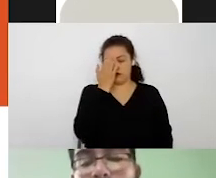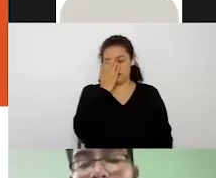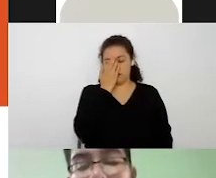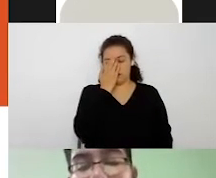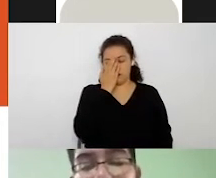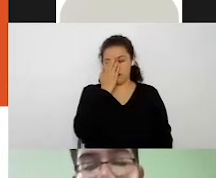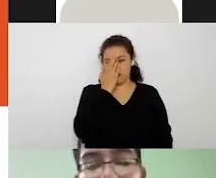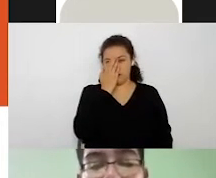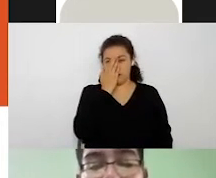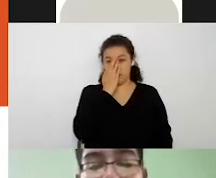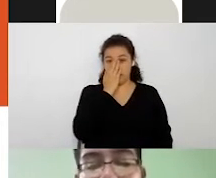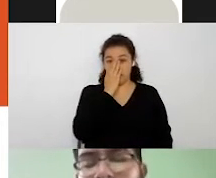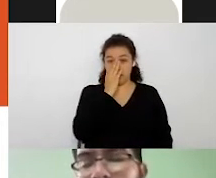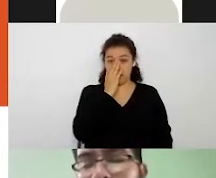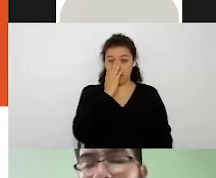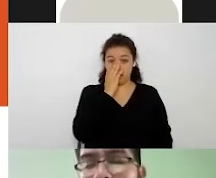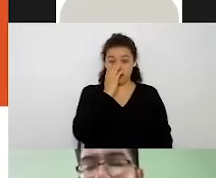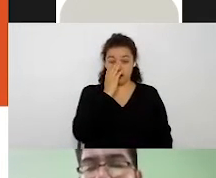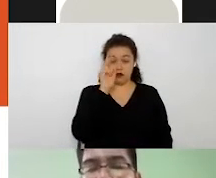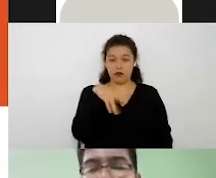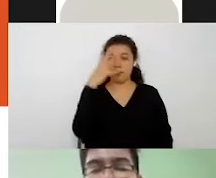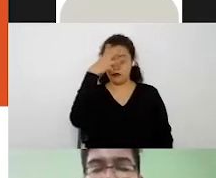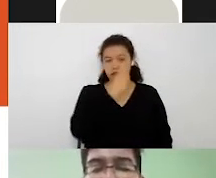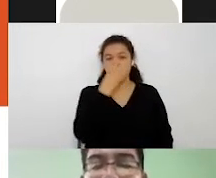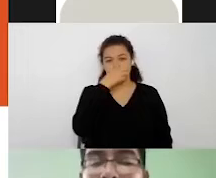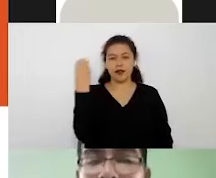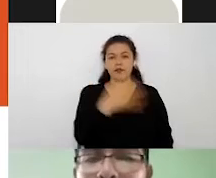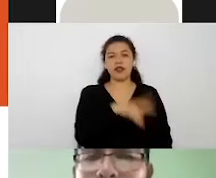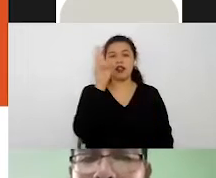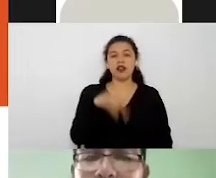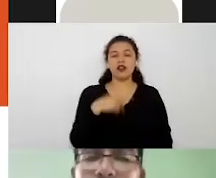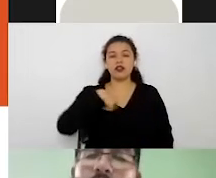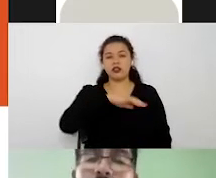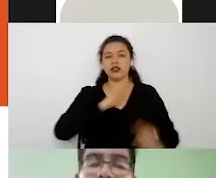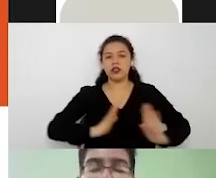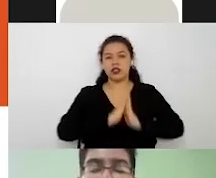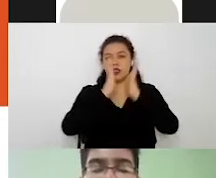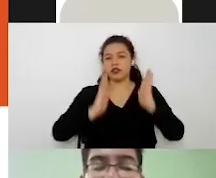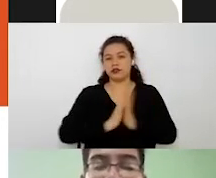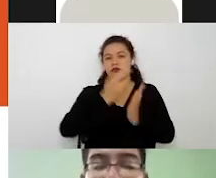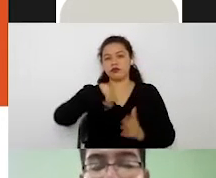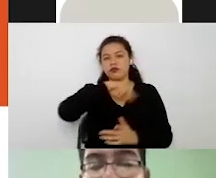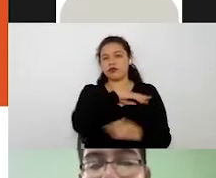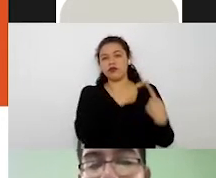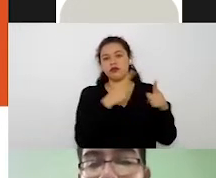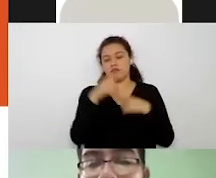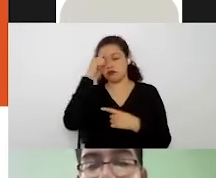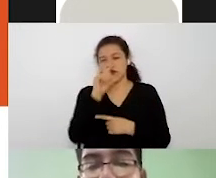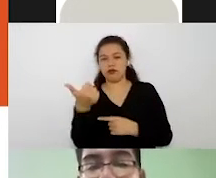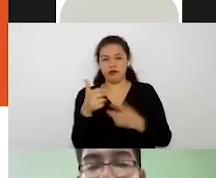eso, es bonito y está padre porque así nos involucramos y no somos ajenos a, como les decía, a las otras